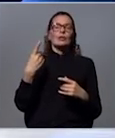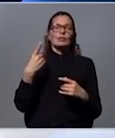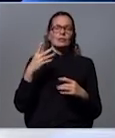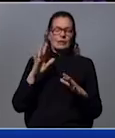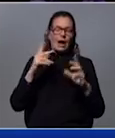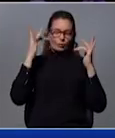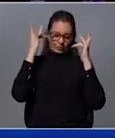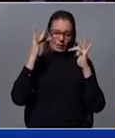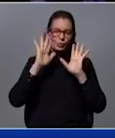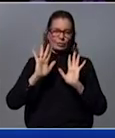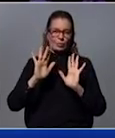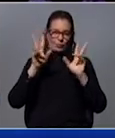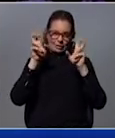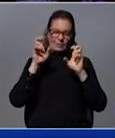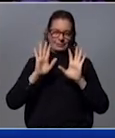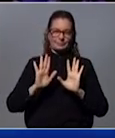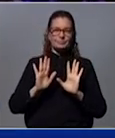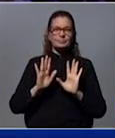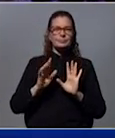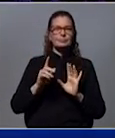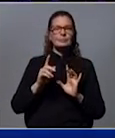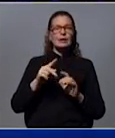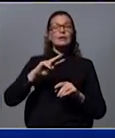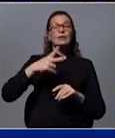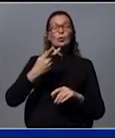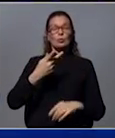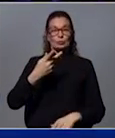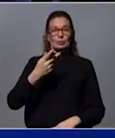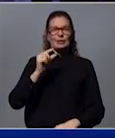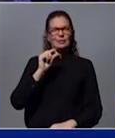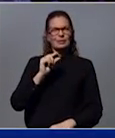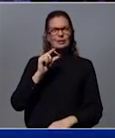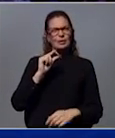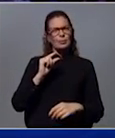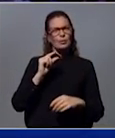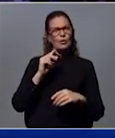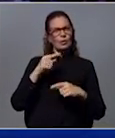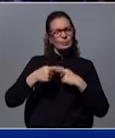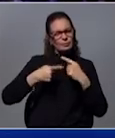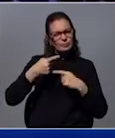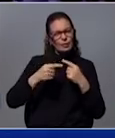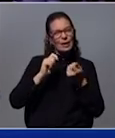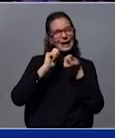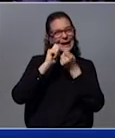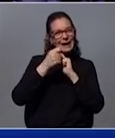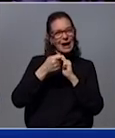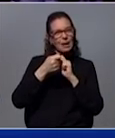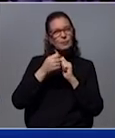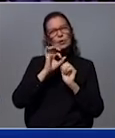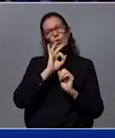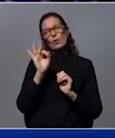allá de quien determinó que sí así segundo elemento hace poco se inició un proceso de cambio